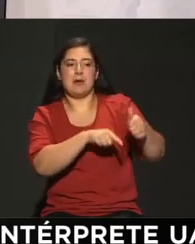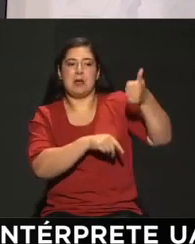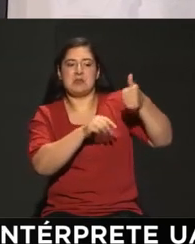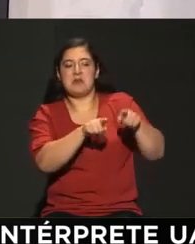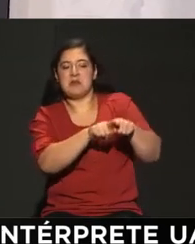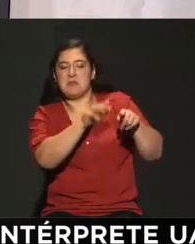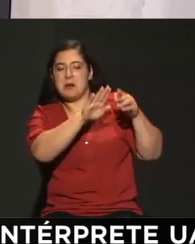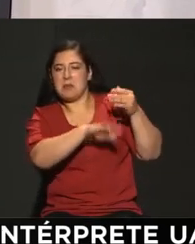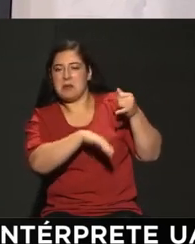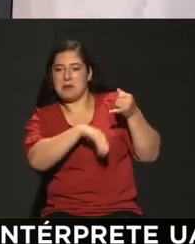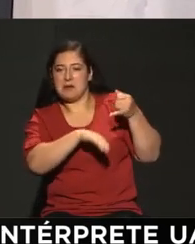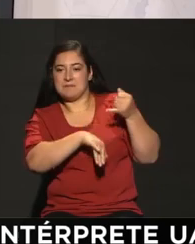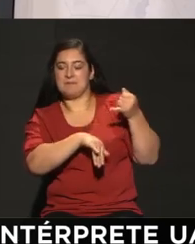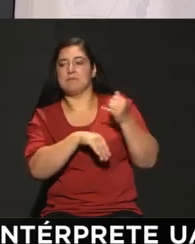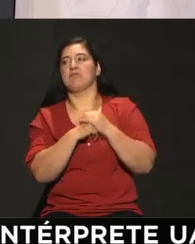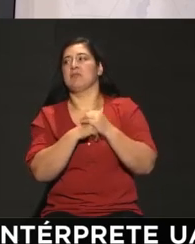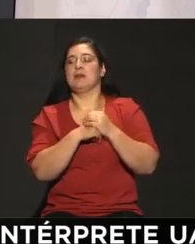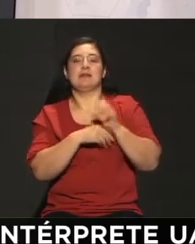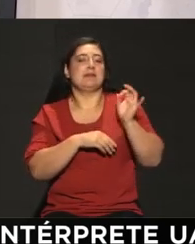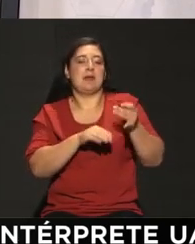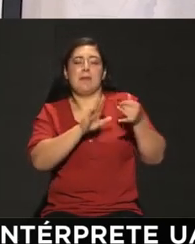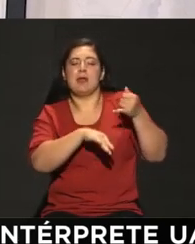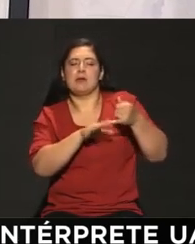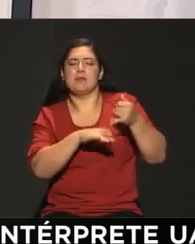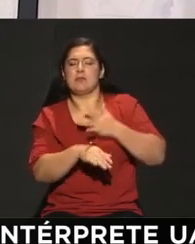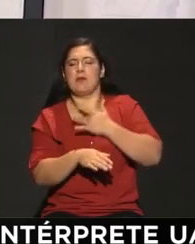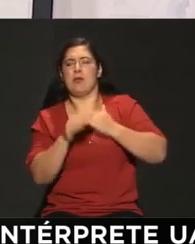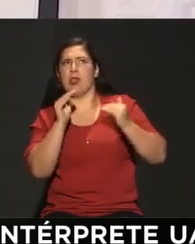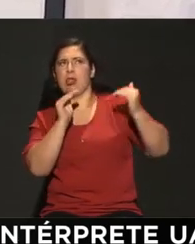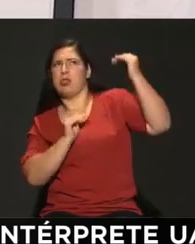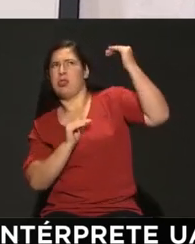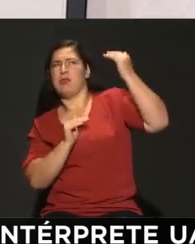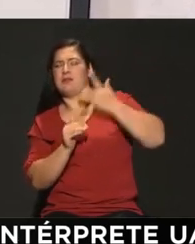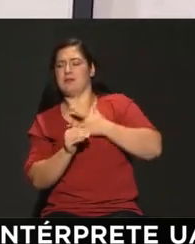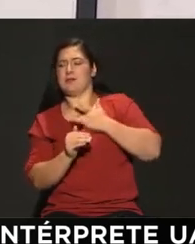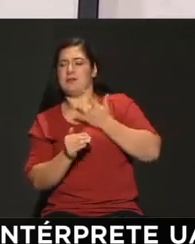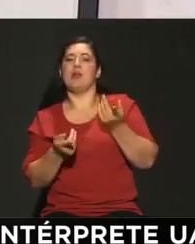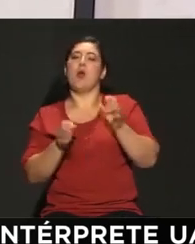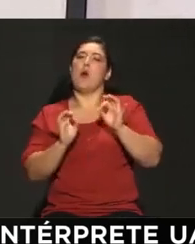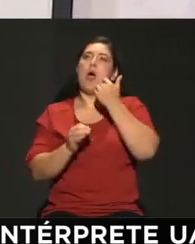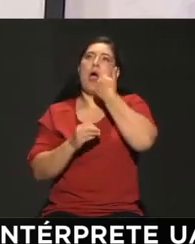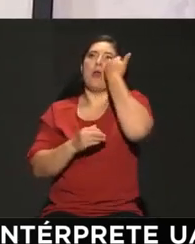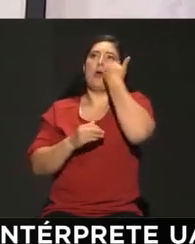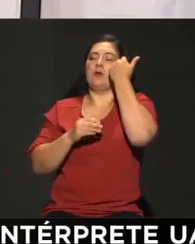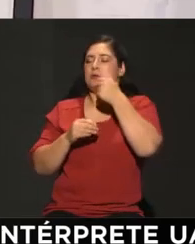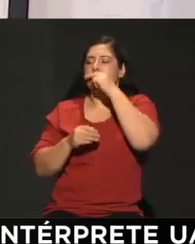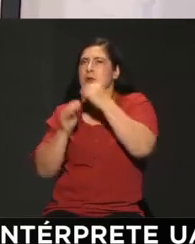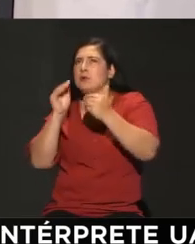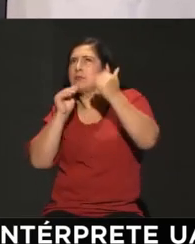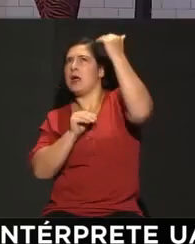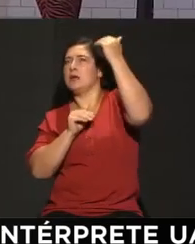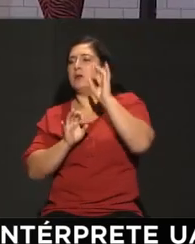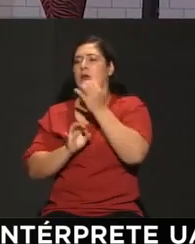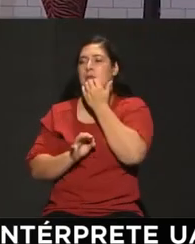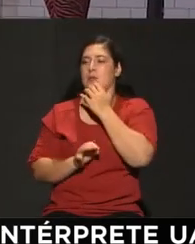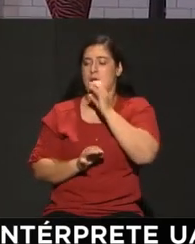menor, y siempre el hermanito menor se va a sentir, por ejemplo, en desventaja o con los adultos. Sí. Tú y yo, hombre y